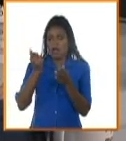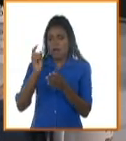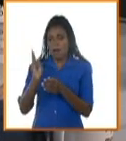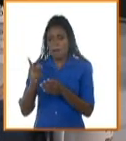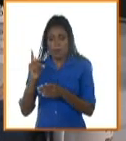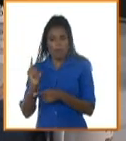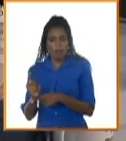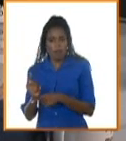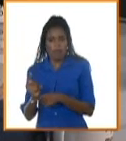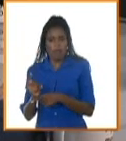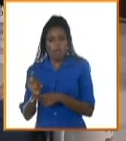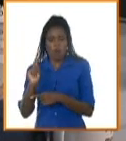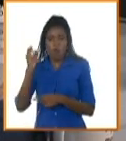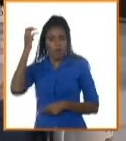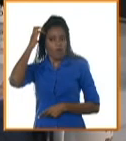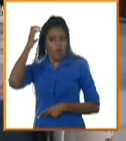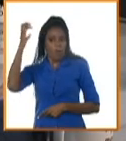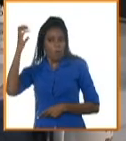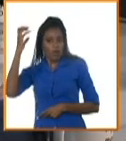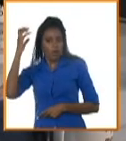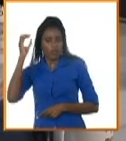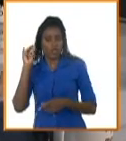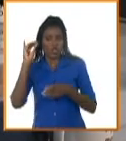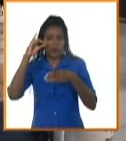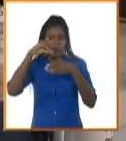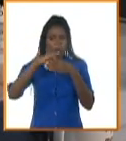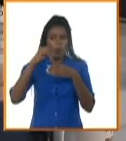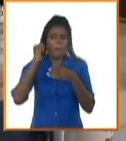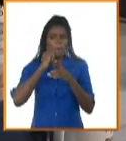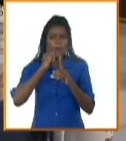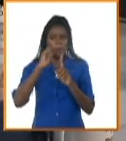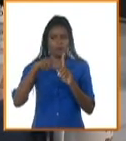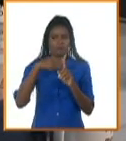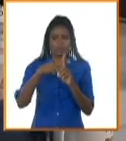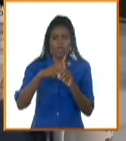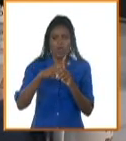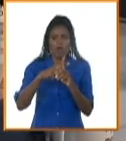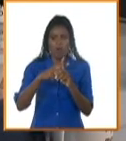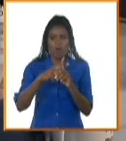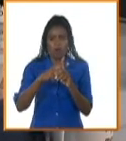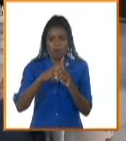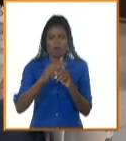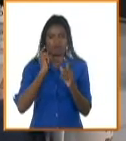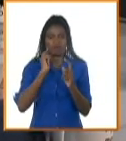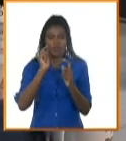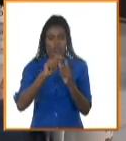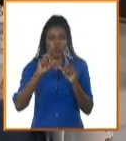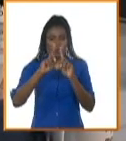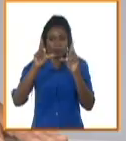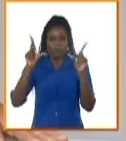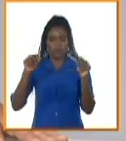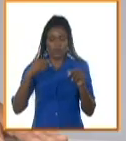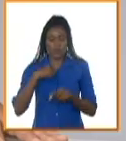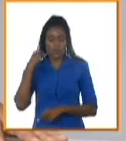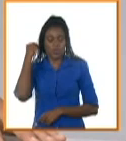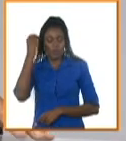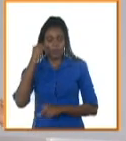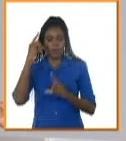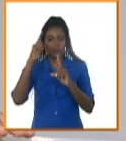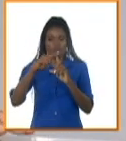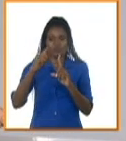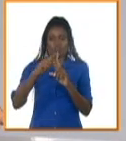de que los organismos también se integren más a este propósito del país a ver yo creo que esta es una tarea de todos